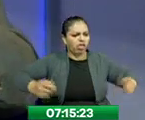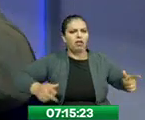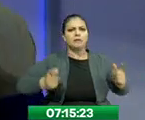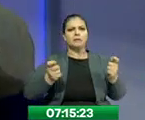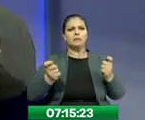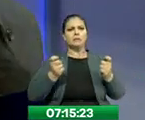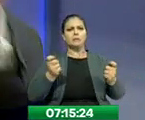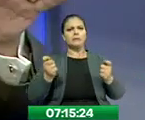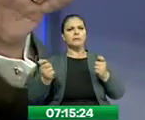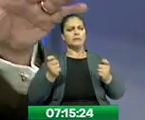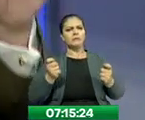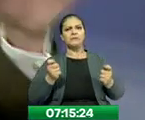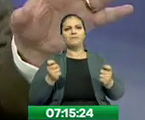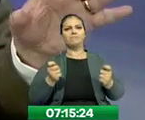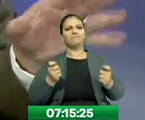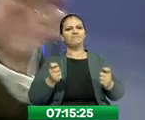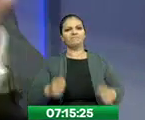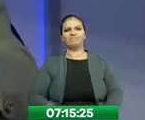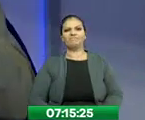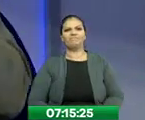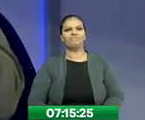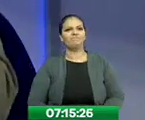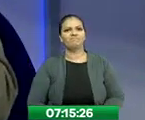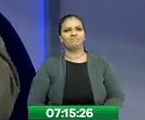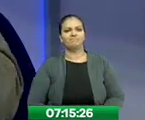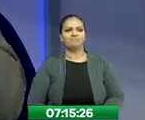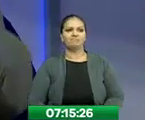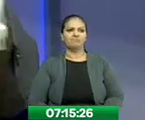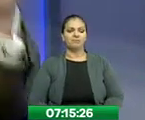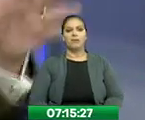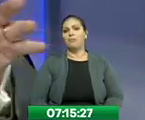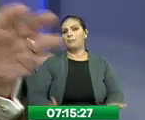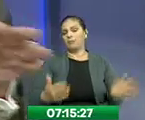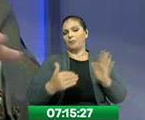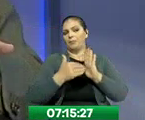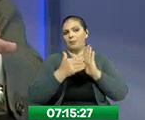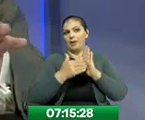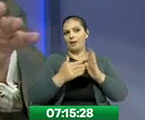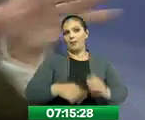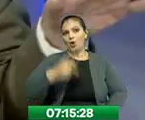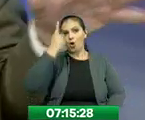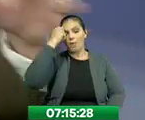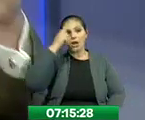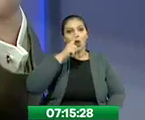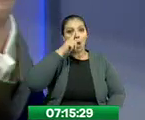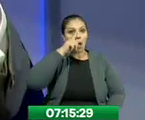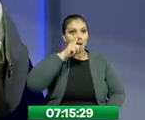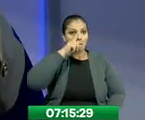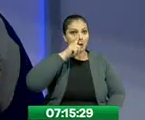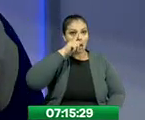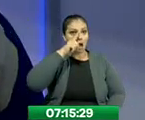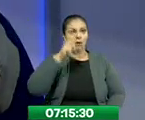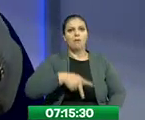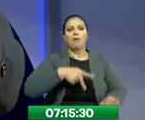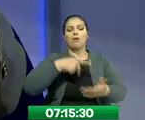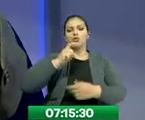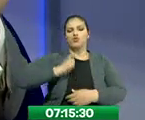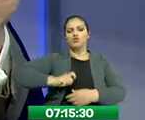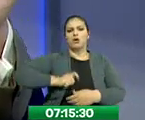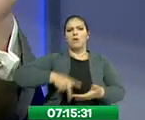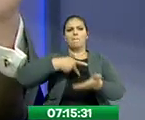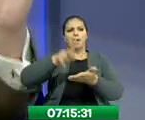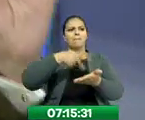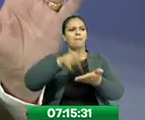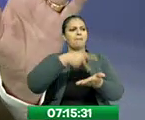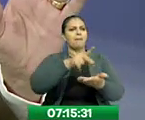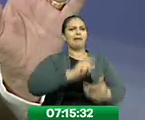eso está bien, gracias. En otras palabras, a ellos no les bajan el sueldo, siguen ahí, ¿no? Con un